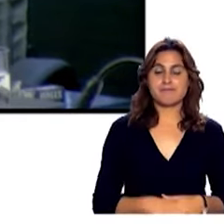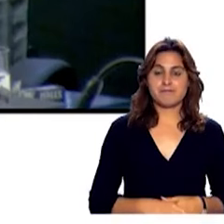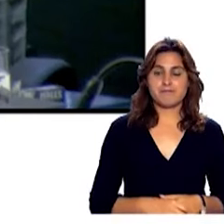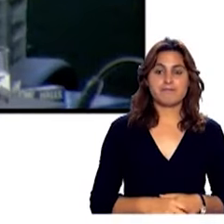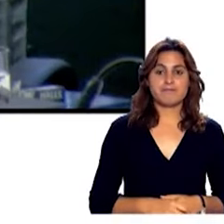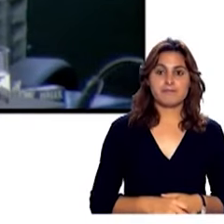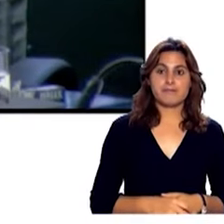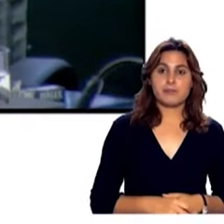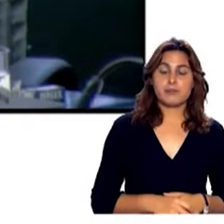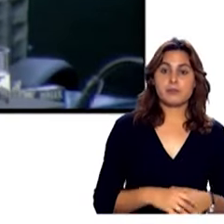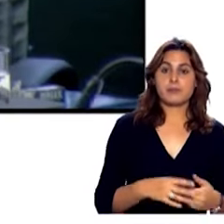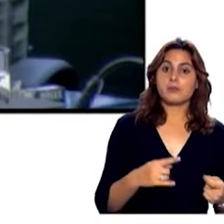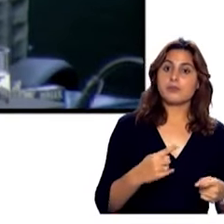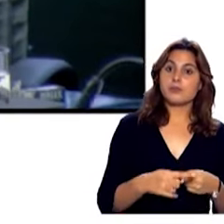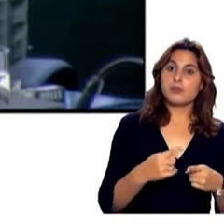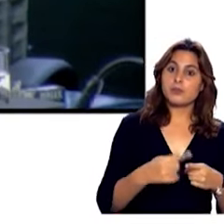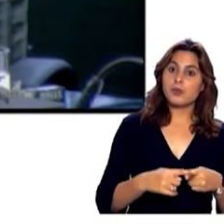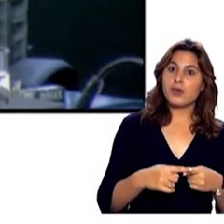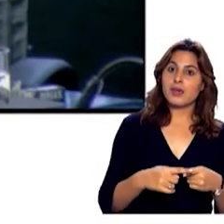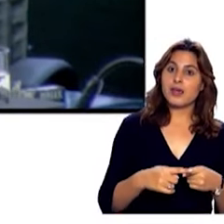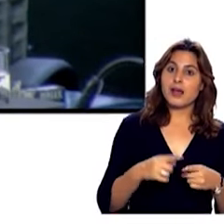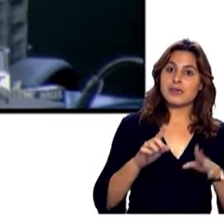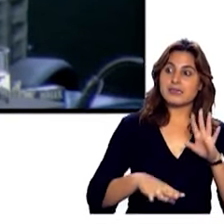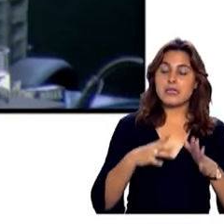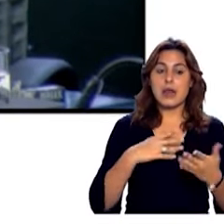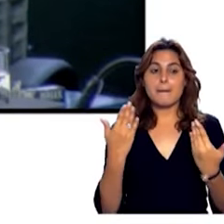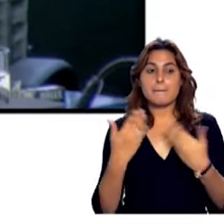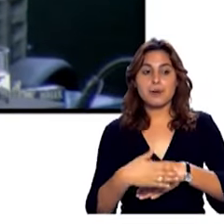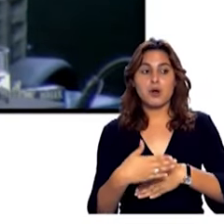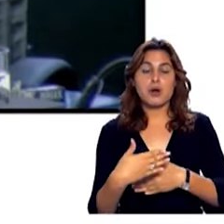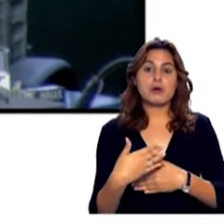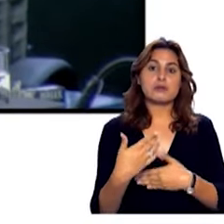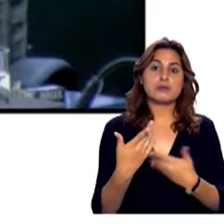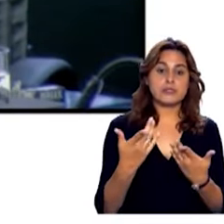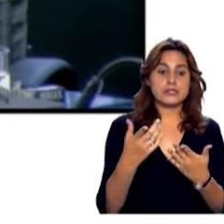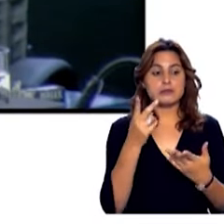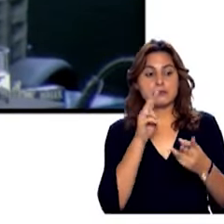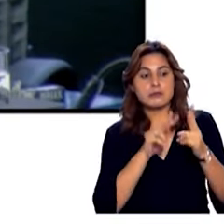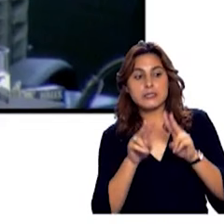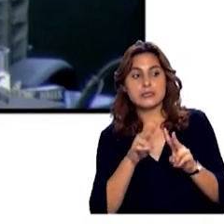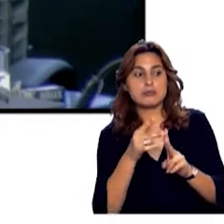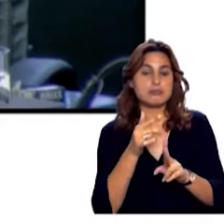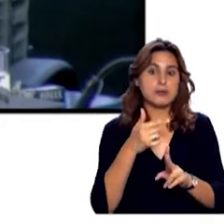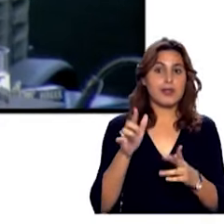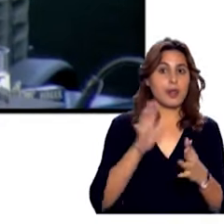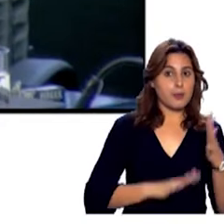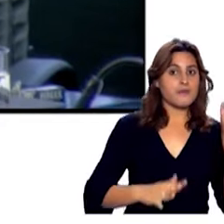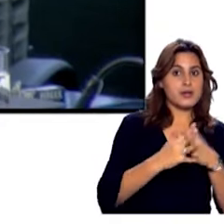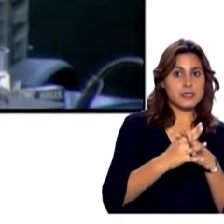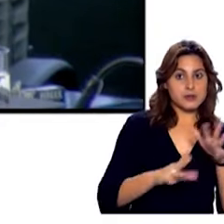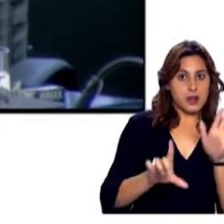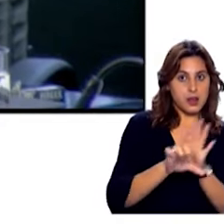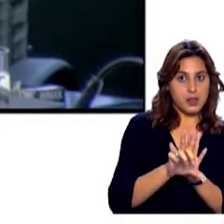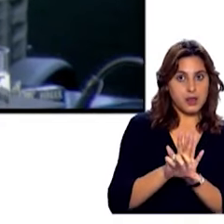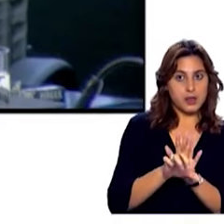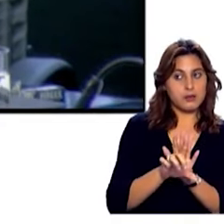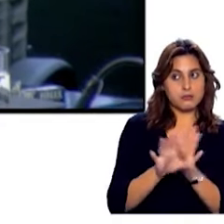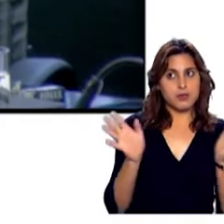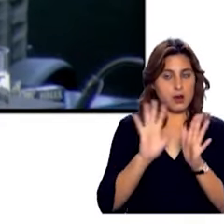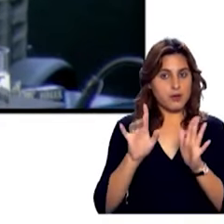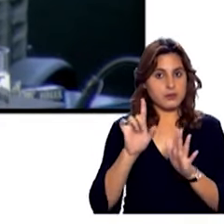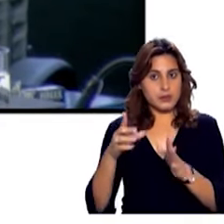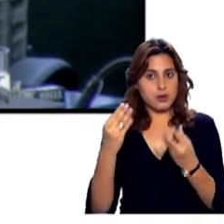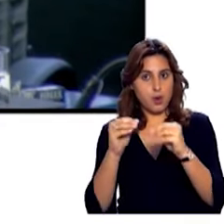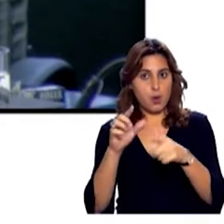esta prueba la otra la otra M esto no es infracción de Ley está Ed planteando un problema probatorio yra única Y